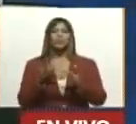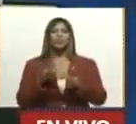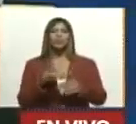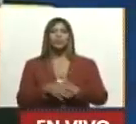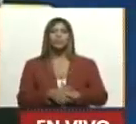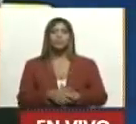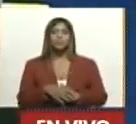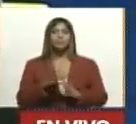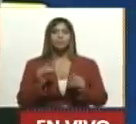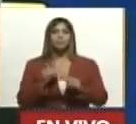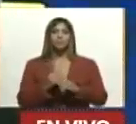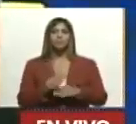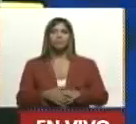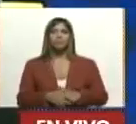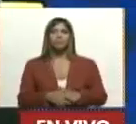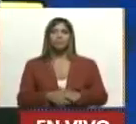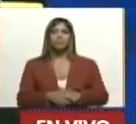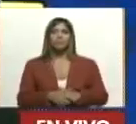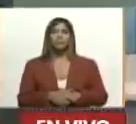con nosotros. Adelante.